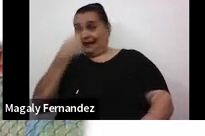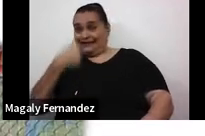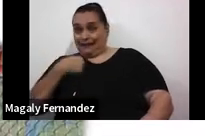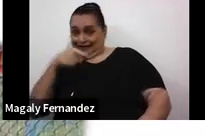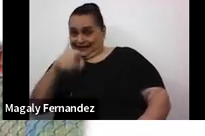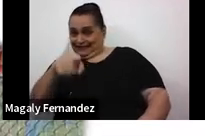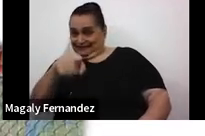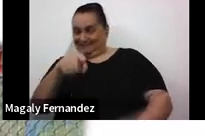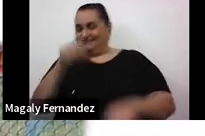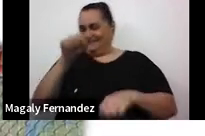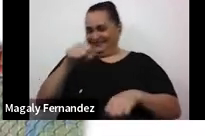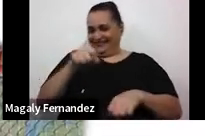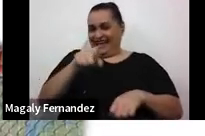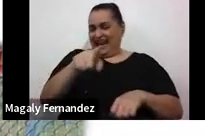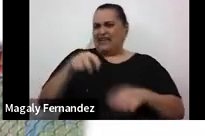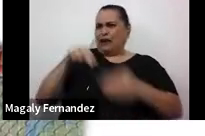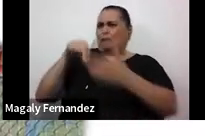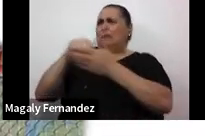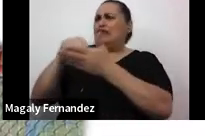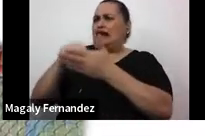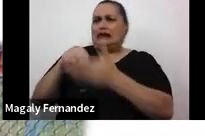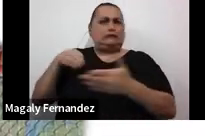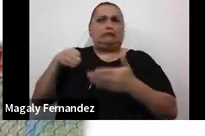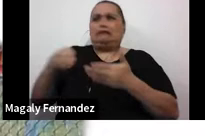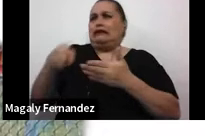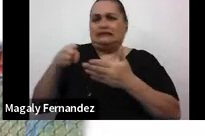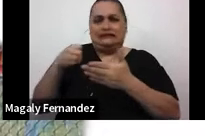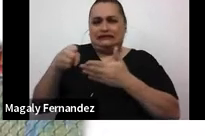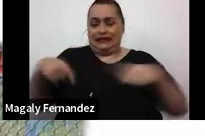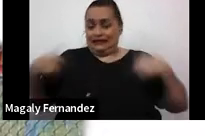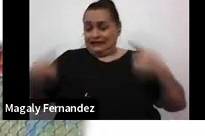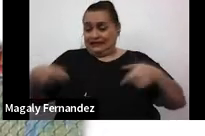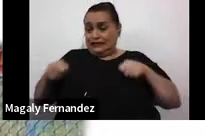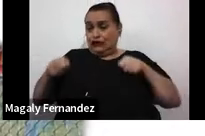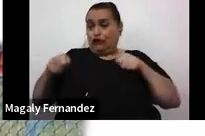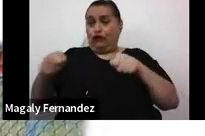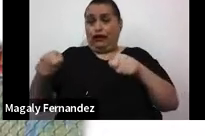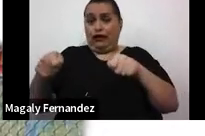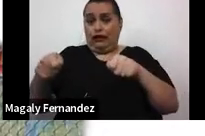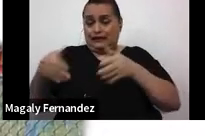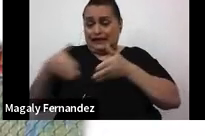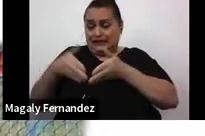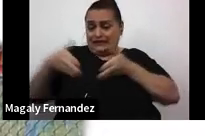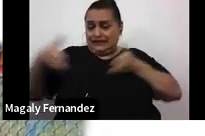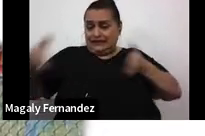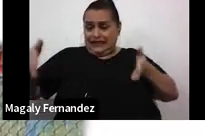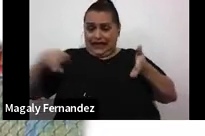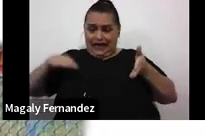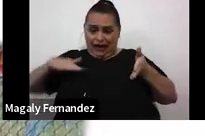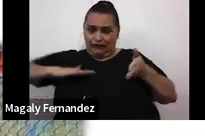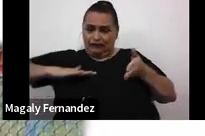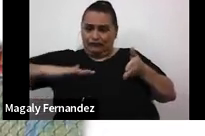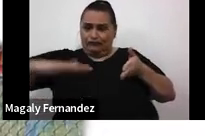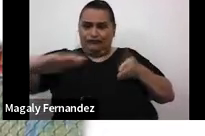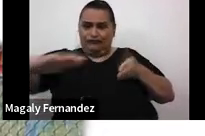verdad encuentra barreras está en una silla de ruedas pasando por una cera amplia plana sin